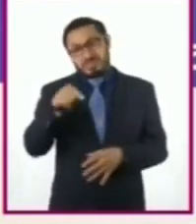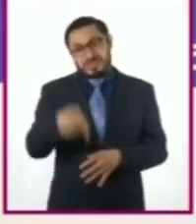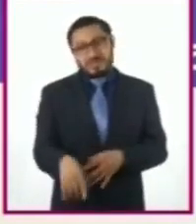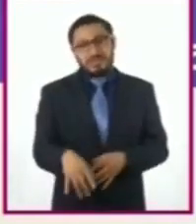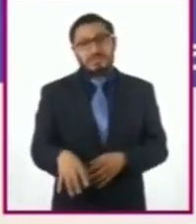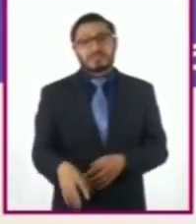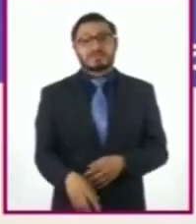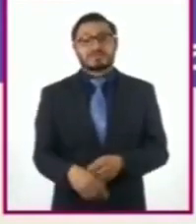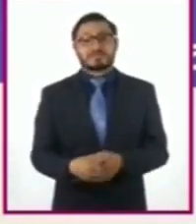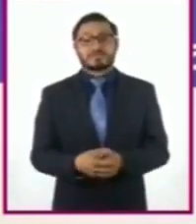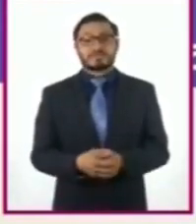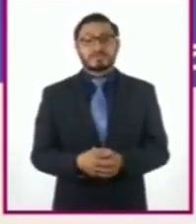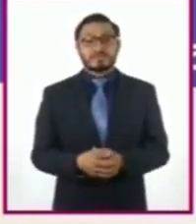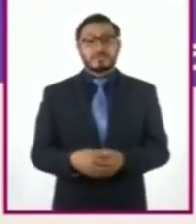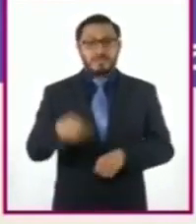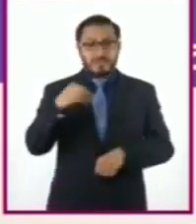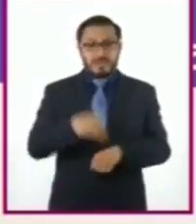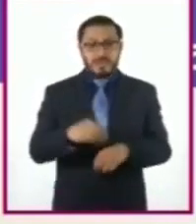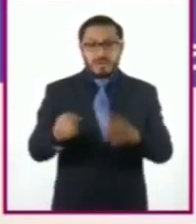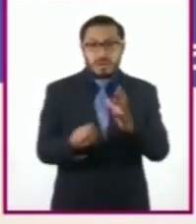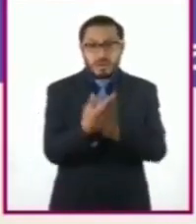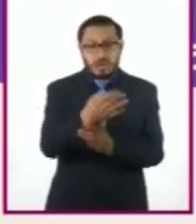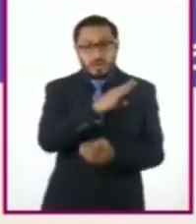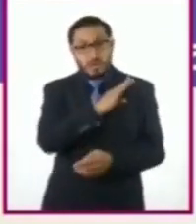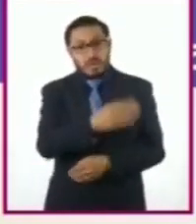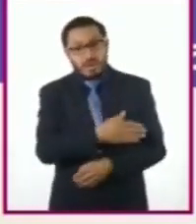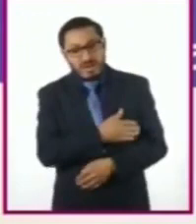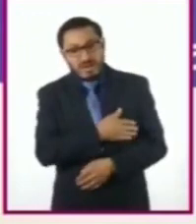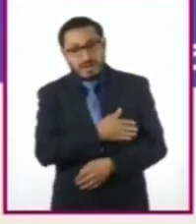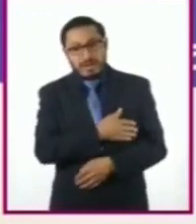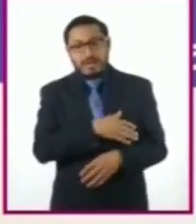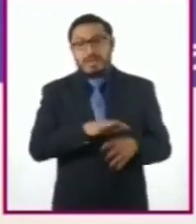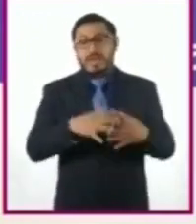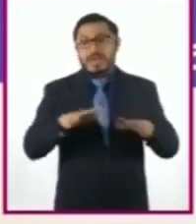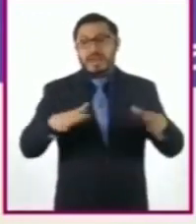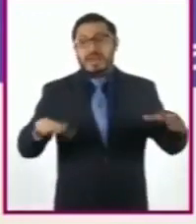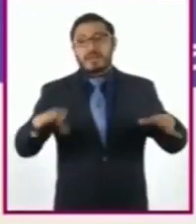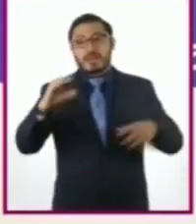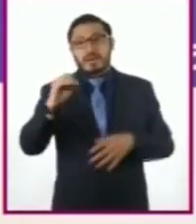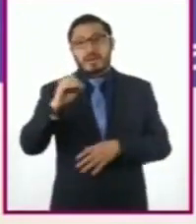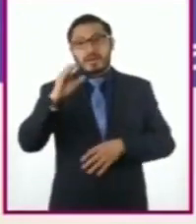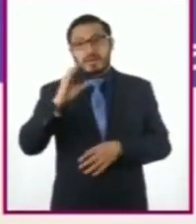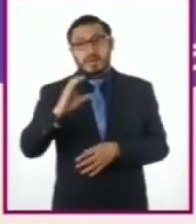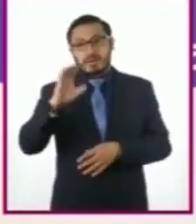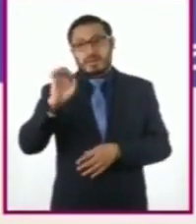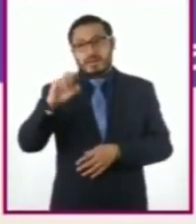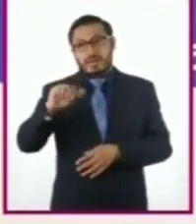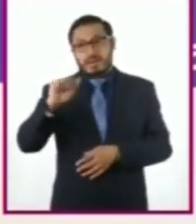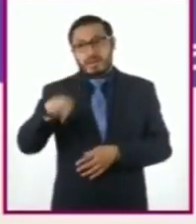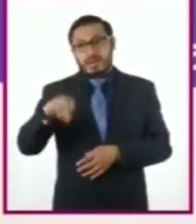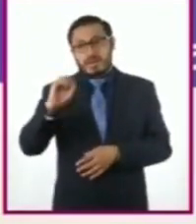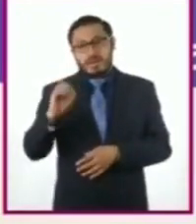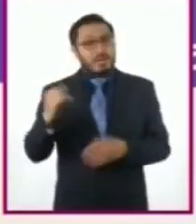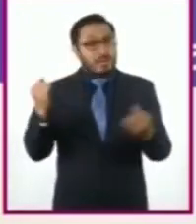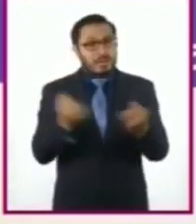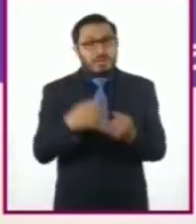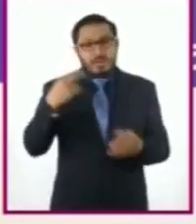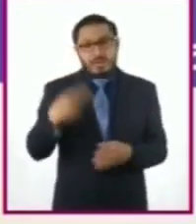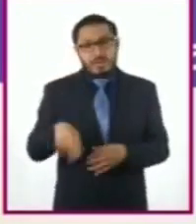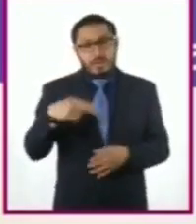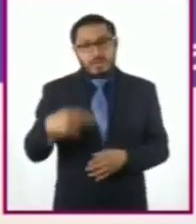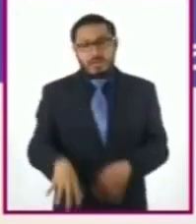era llamarse la Nueva España del Mar Océano. Y así, en nombre de vuestra